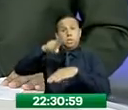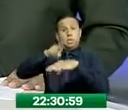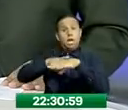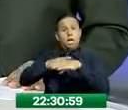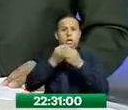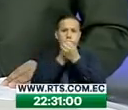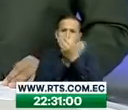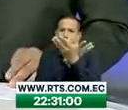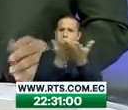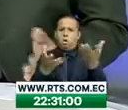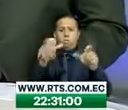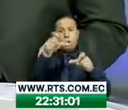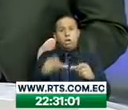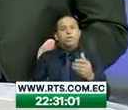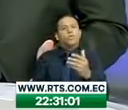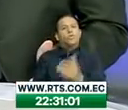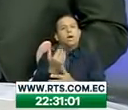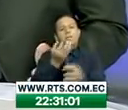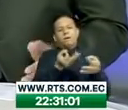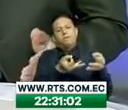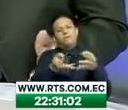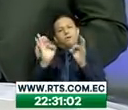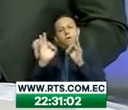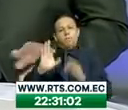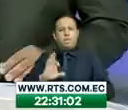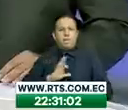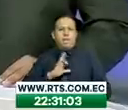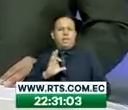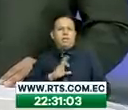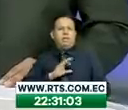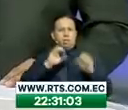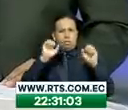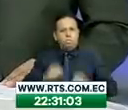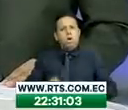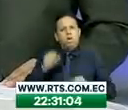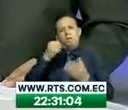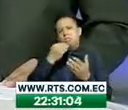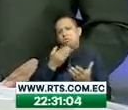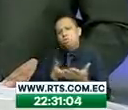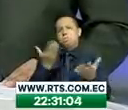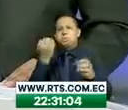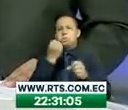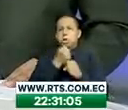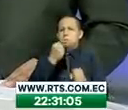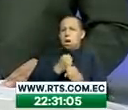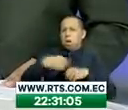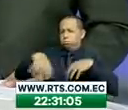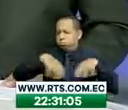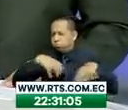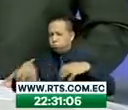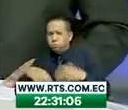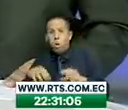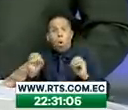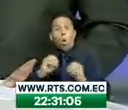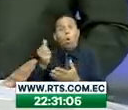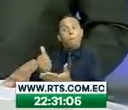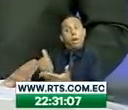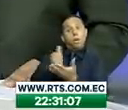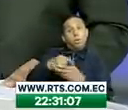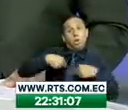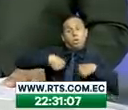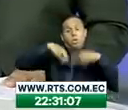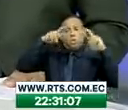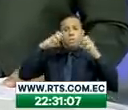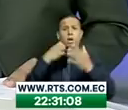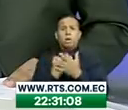tecnológicas para realizar diferentes trámites y también para beneficiarse de planes económicos que permitan enfrentar la crisis de la